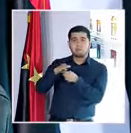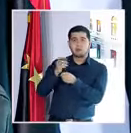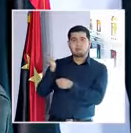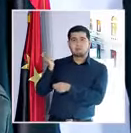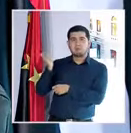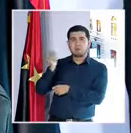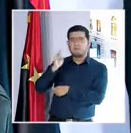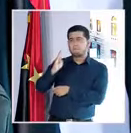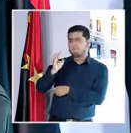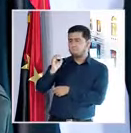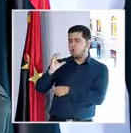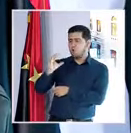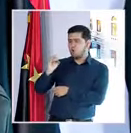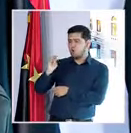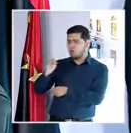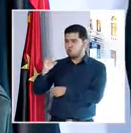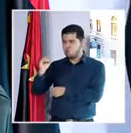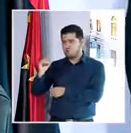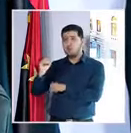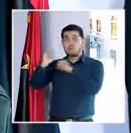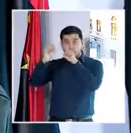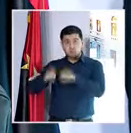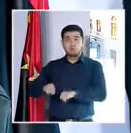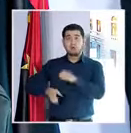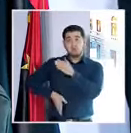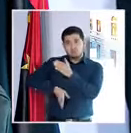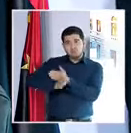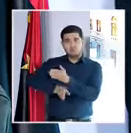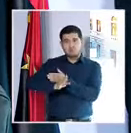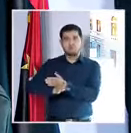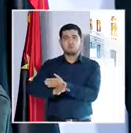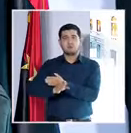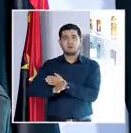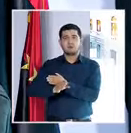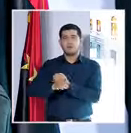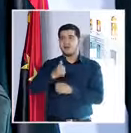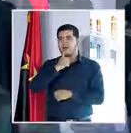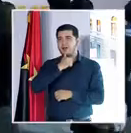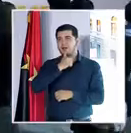potable y pueda tener, seguir en ese proceso de expansión que hoy tiene.